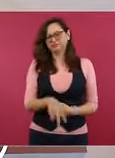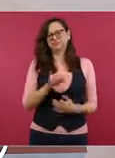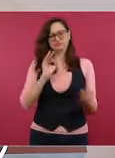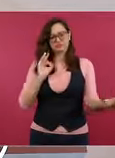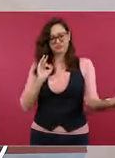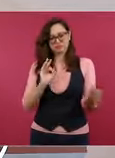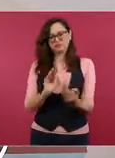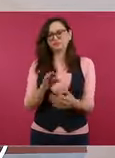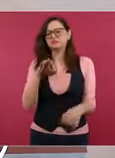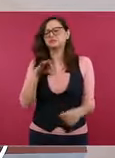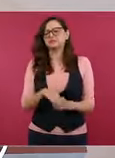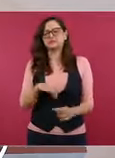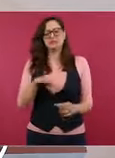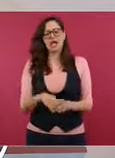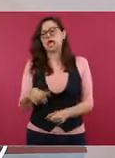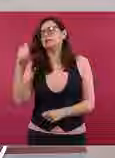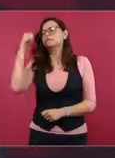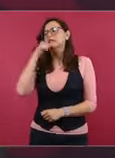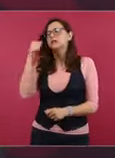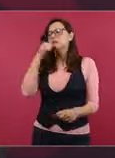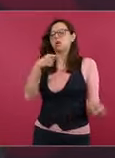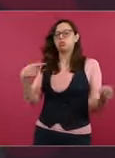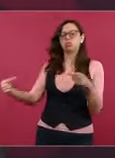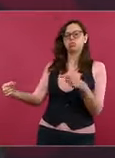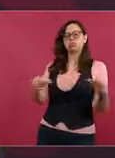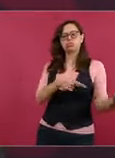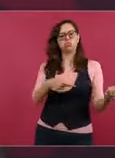Siempre hay guerras sucias,